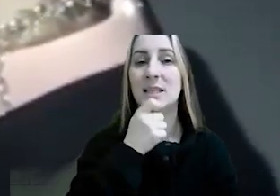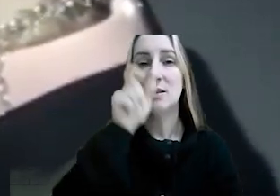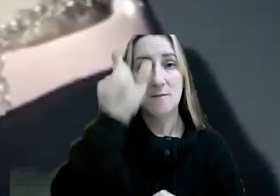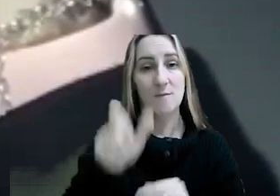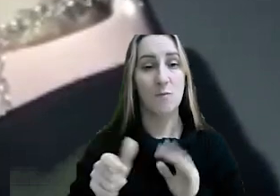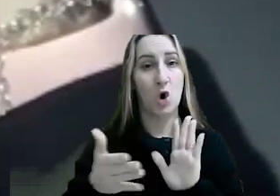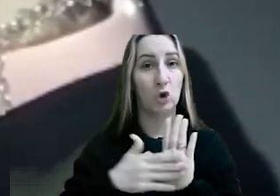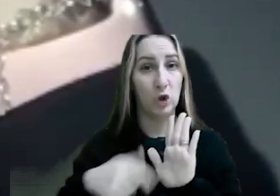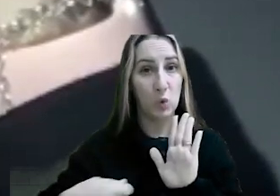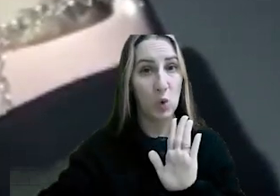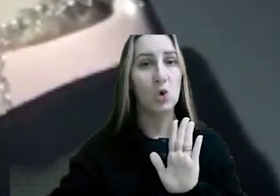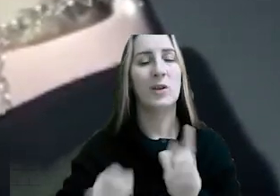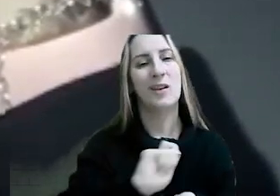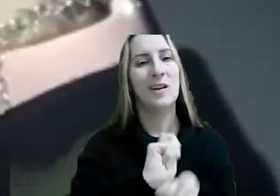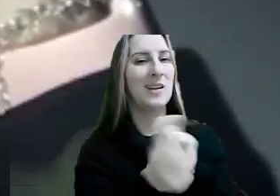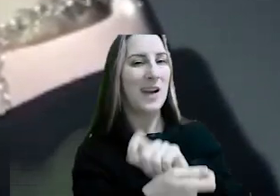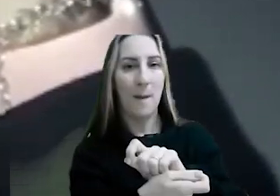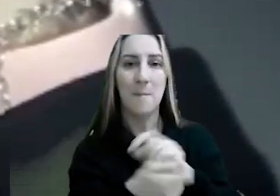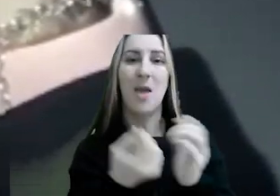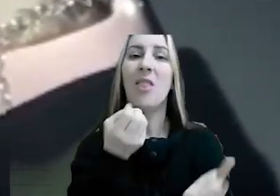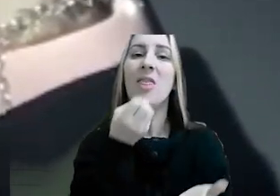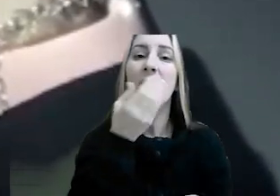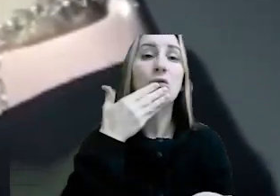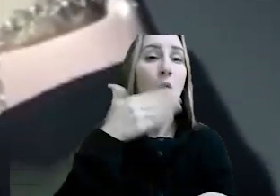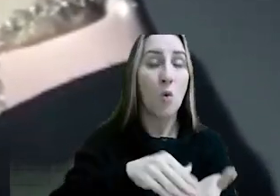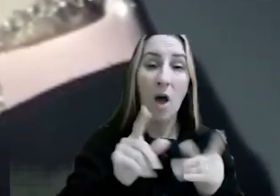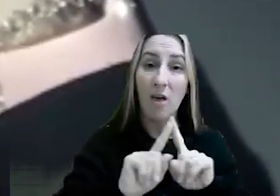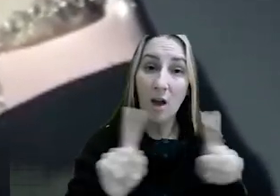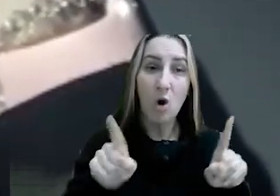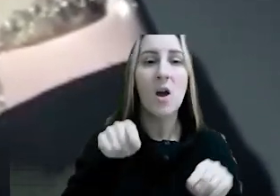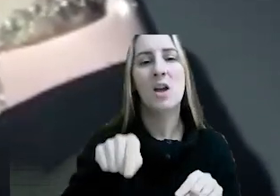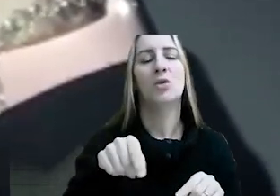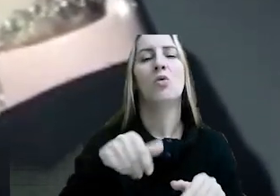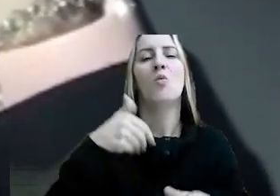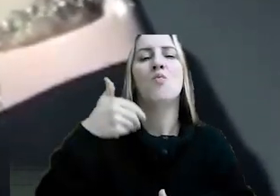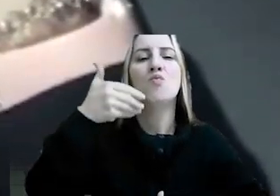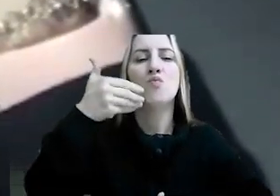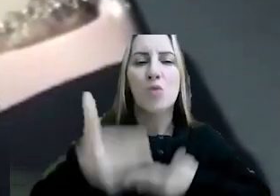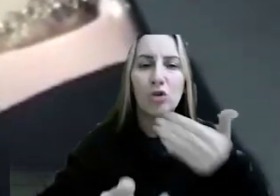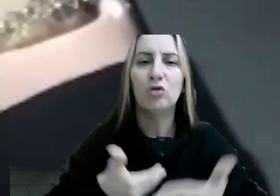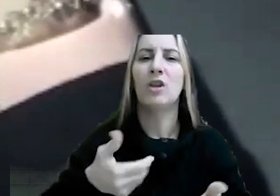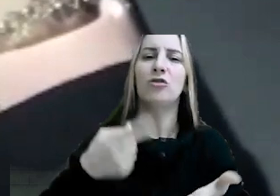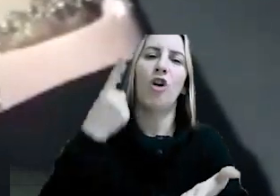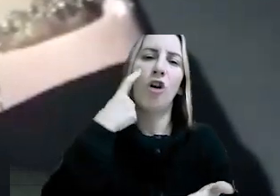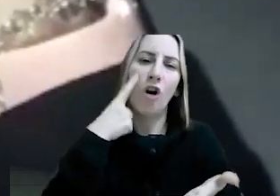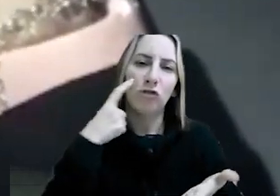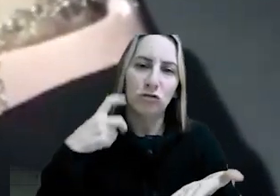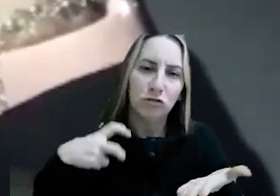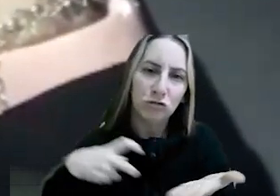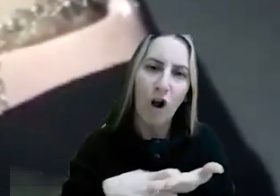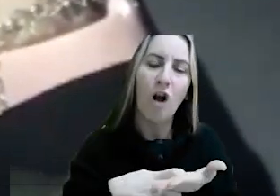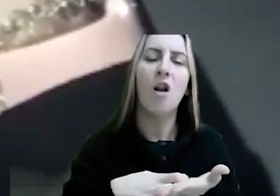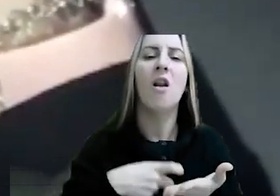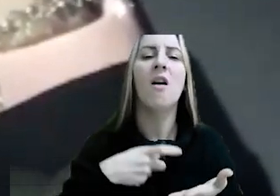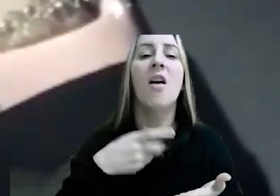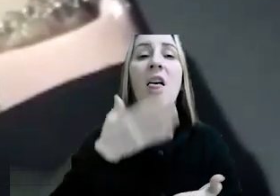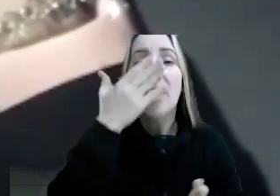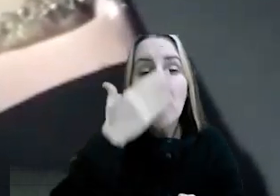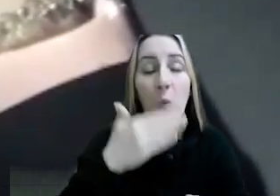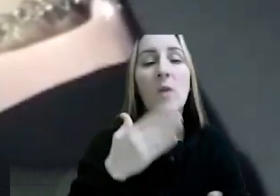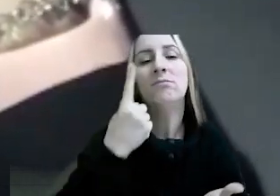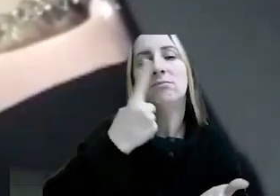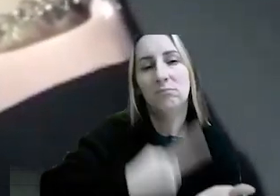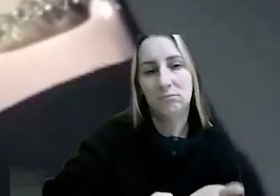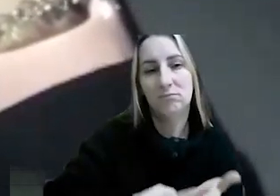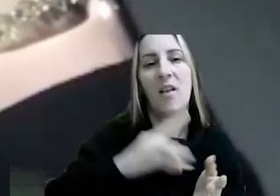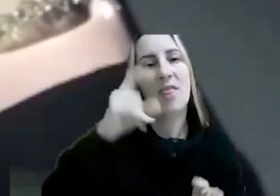rectifica esas declaraciones juradas, tenemos que entrar a un proceso de fiscalización que después puede determinar en una